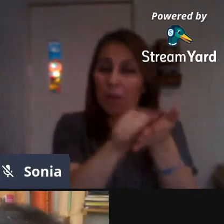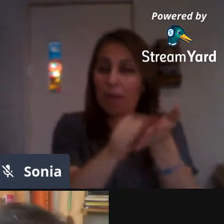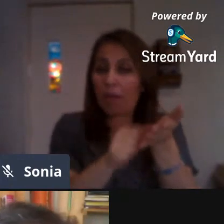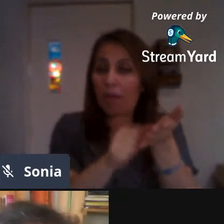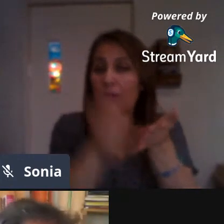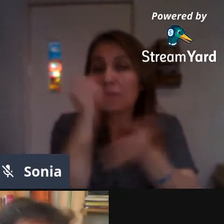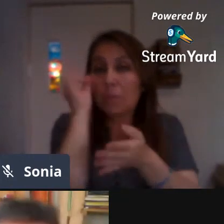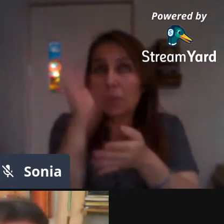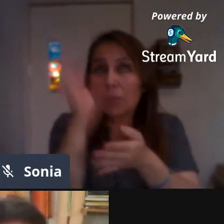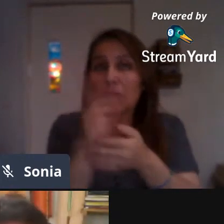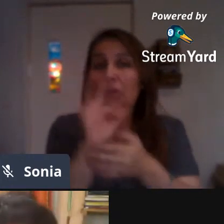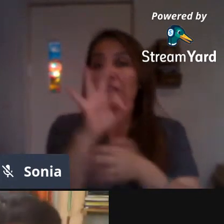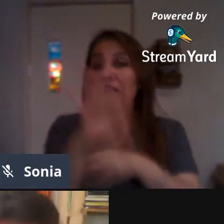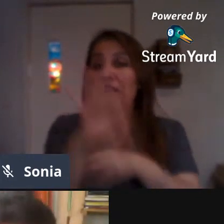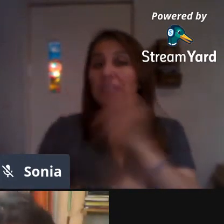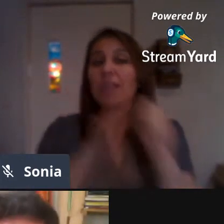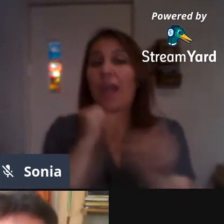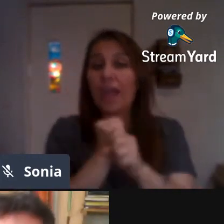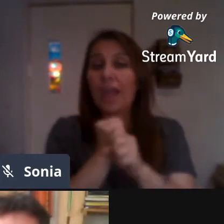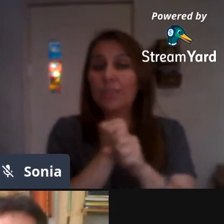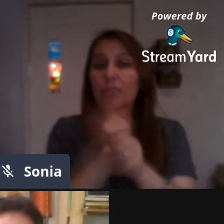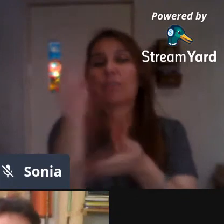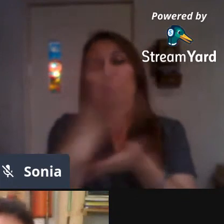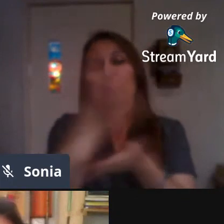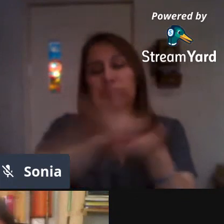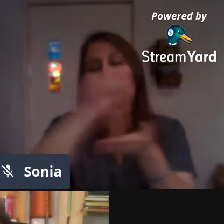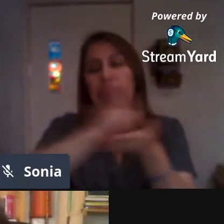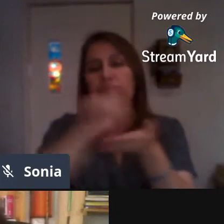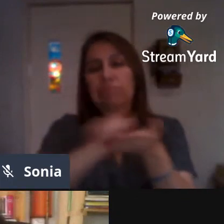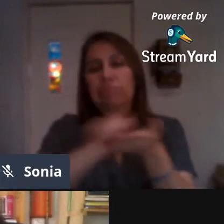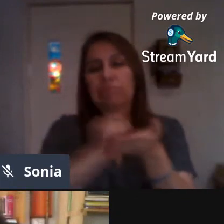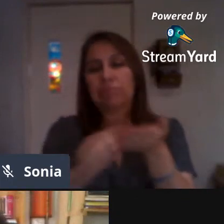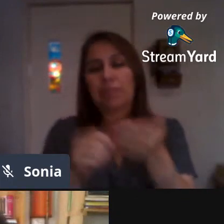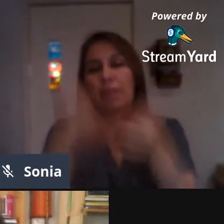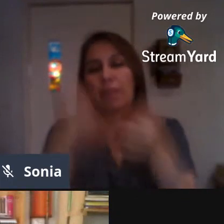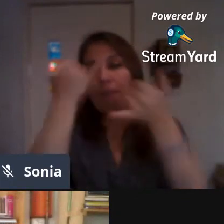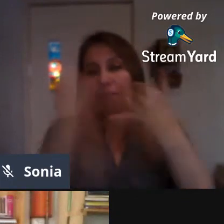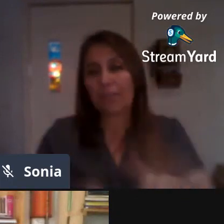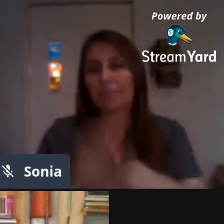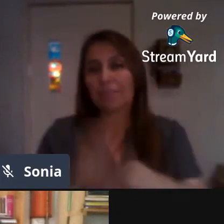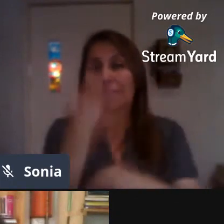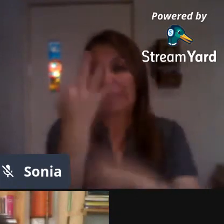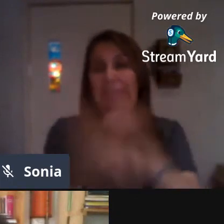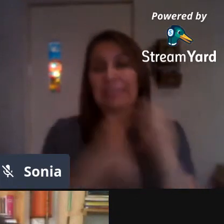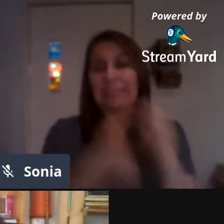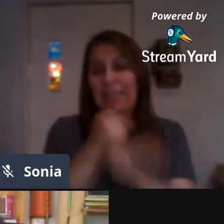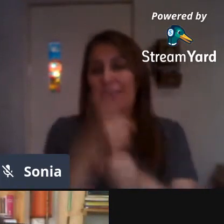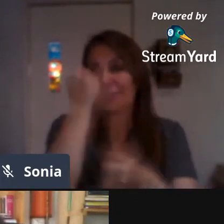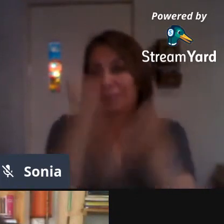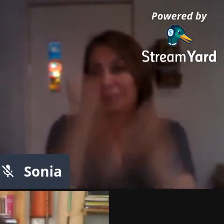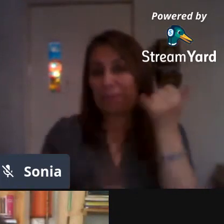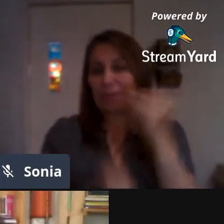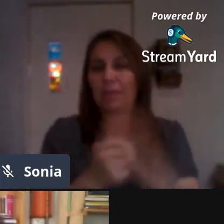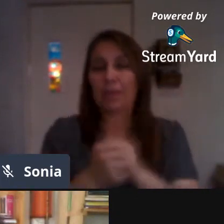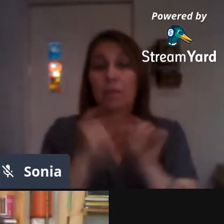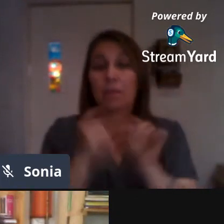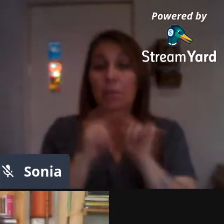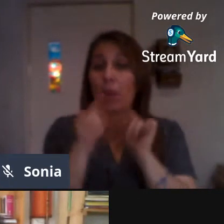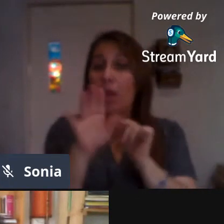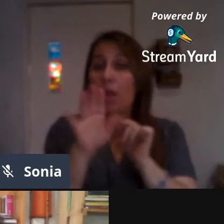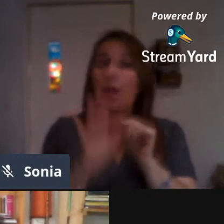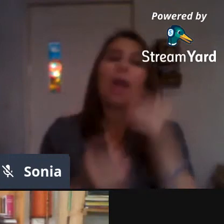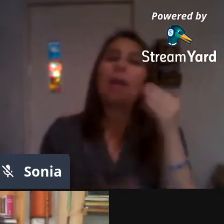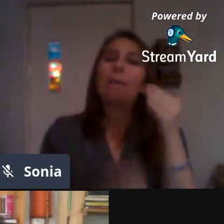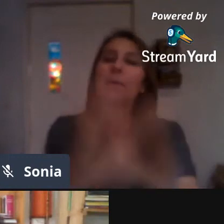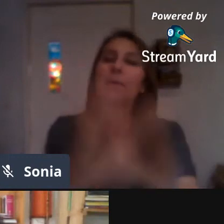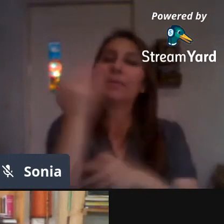en terminar de trabajarse pero así justamente comienzan los trabajos literarios no comienzas